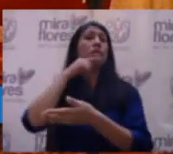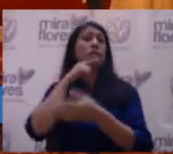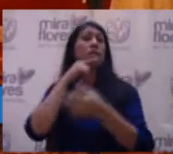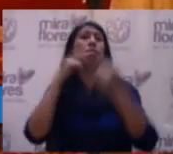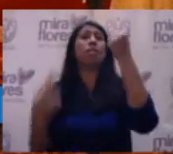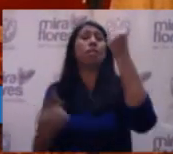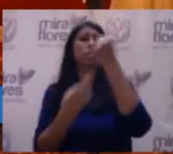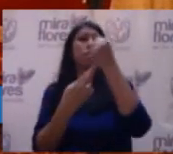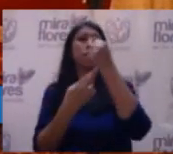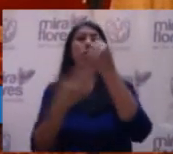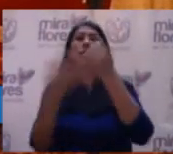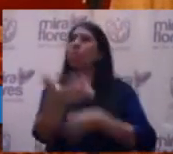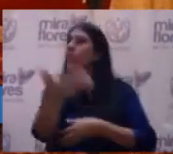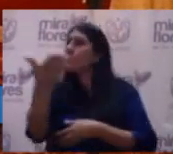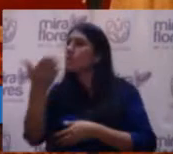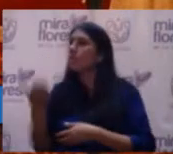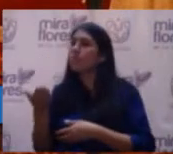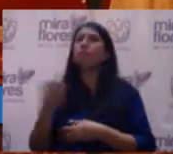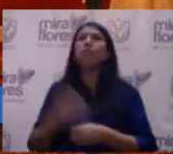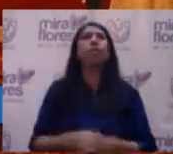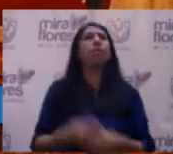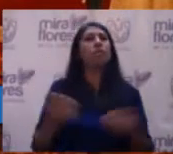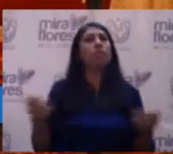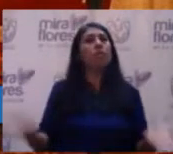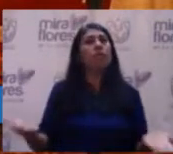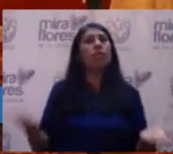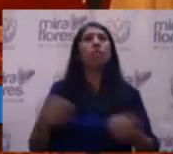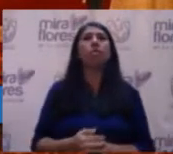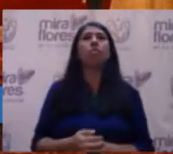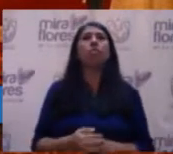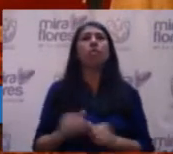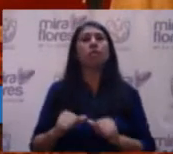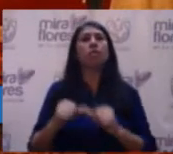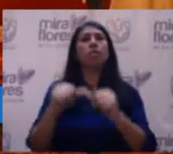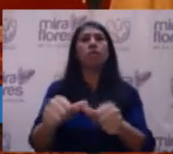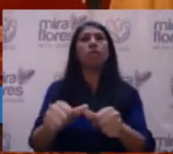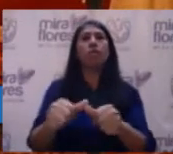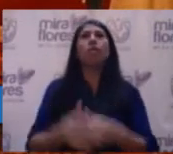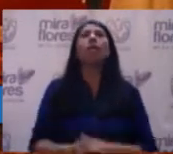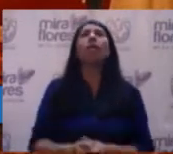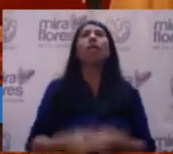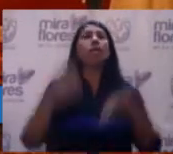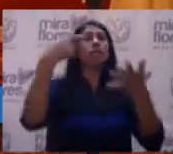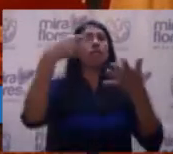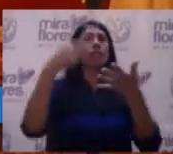la bienvenida. Y para el efecto vamos a ir a lo que es la toma de lista.